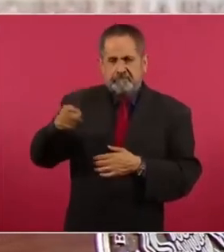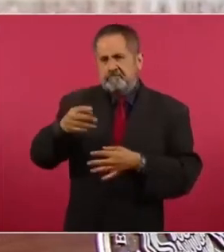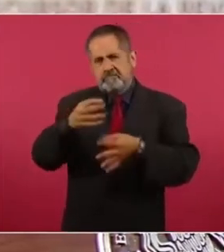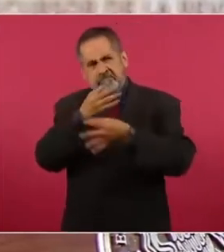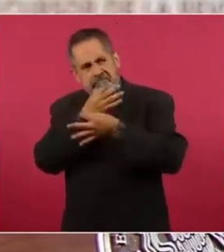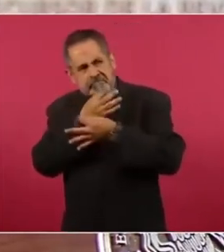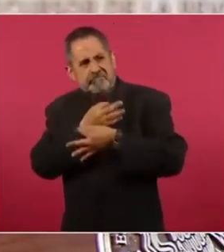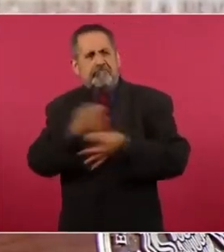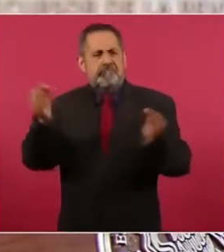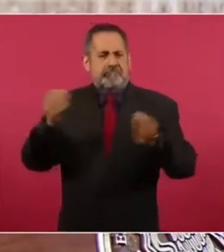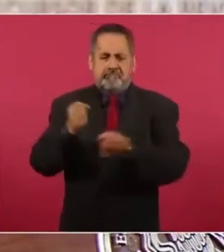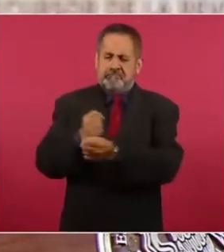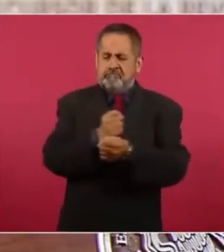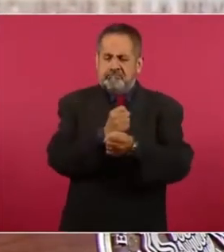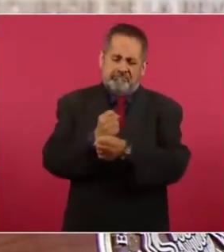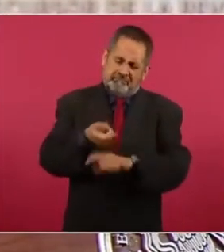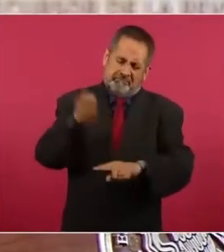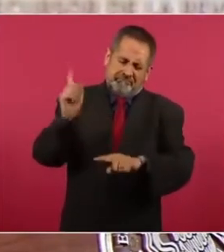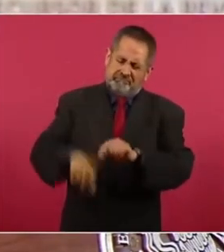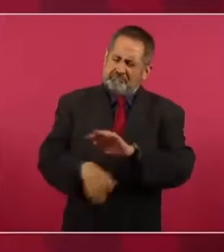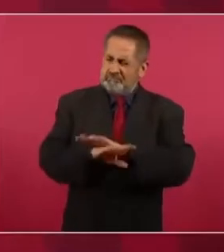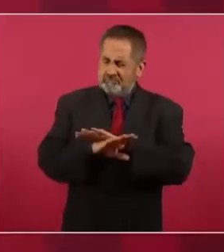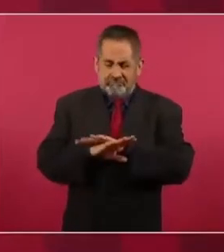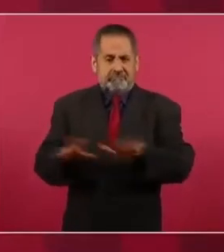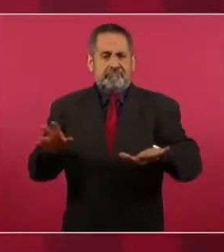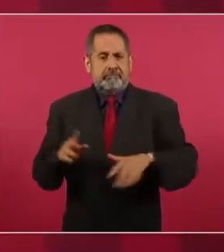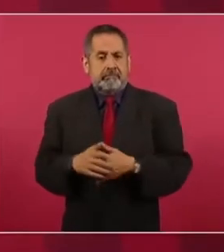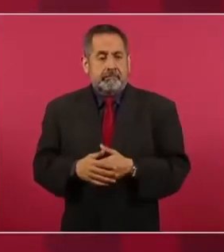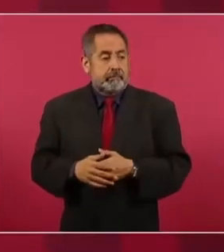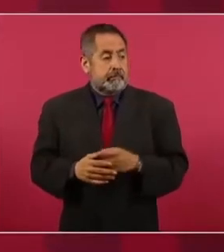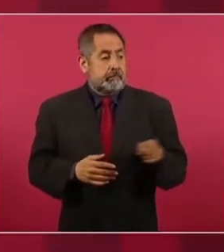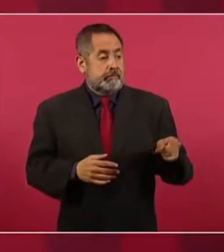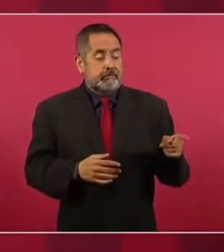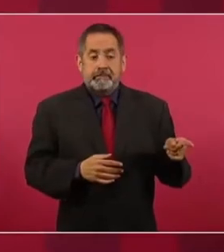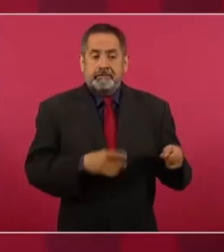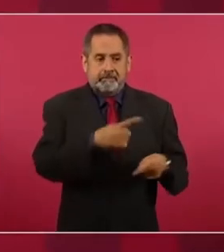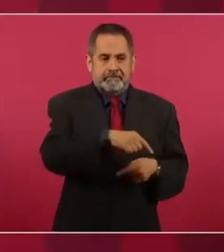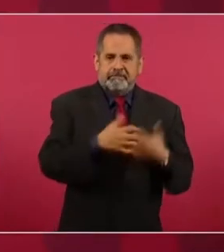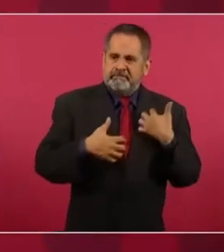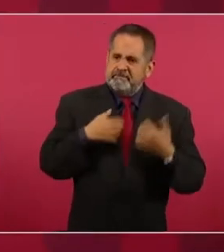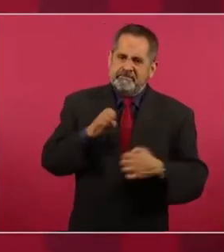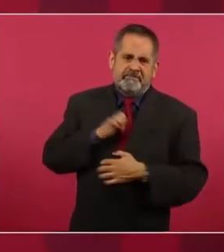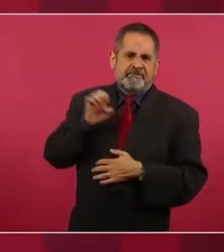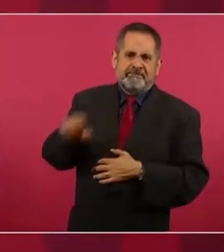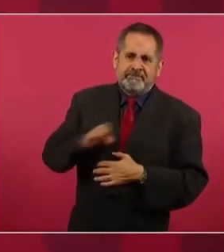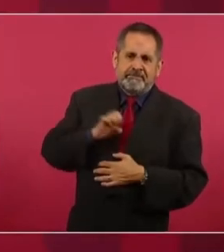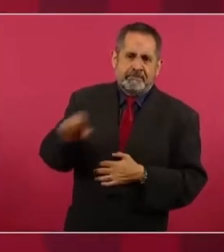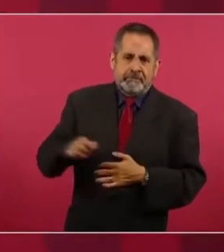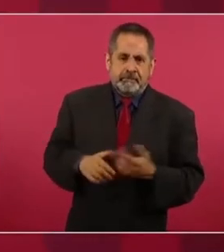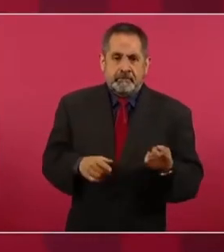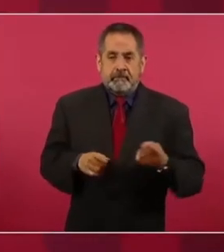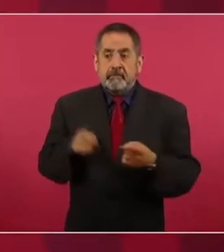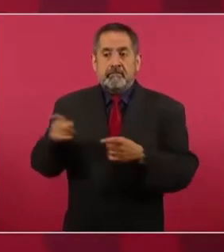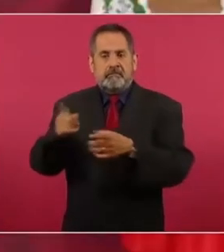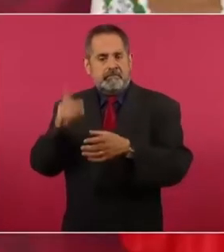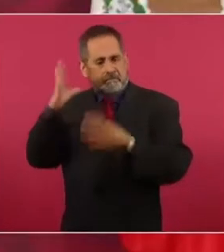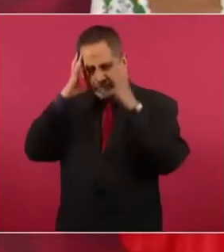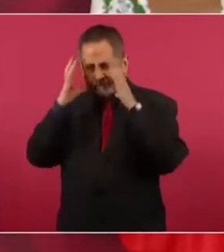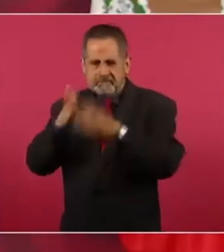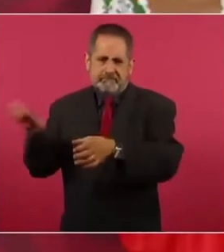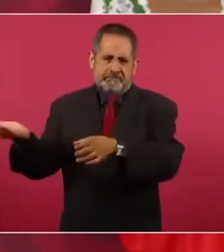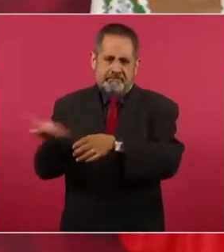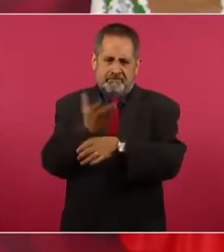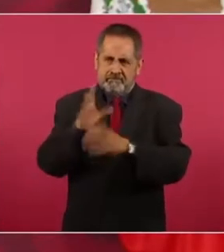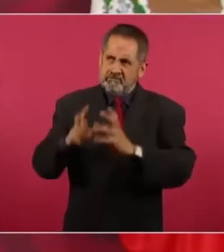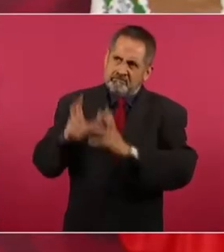proclama la abolición de la esclavitud. Por eso tanto odio contra él. Por eso le cortaron la cabeza y le